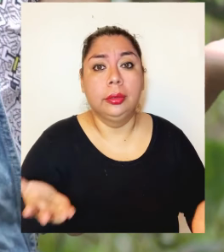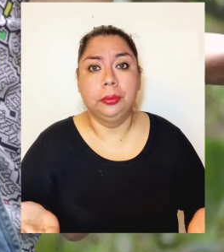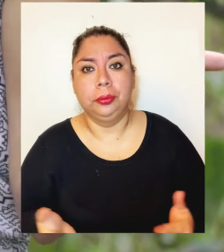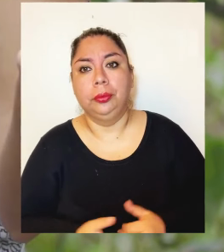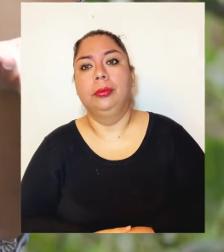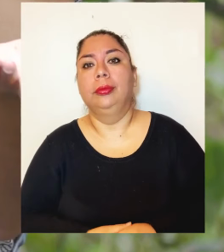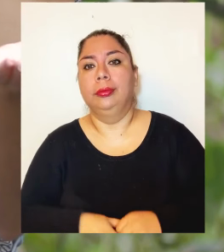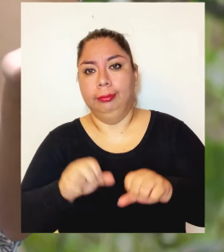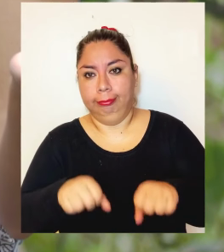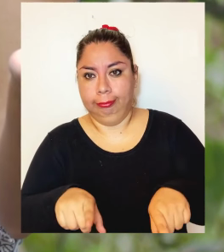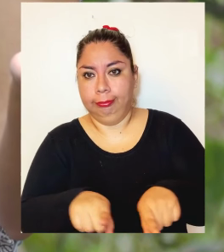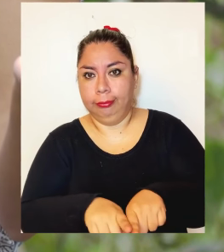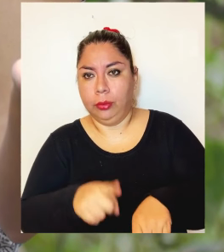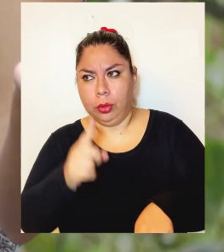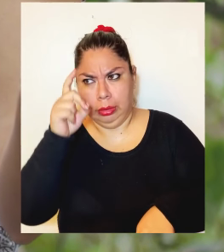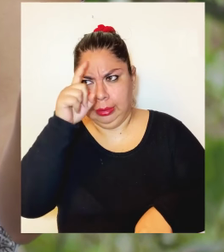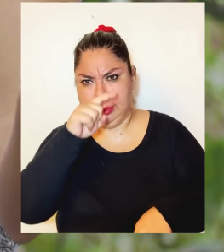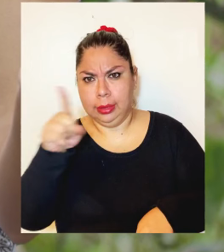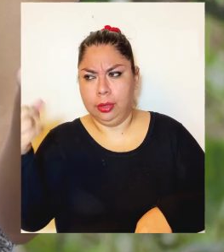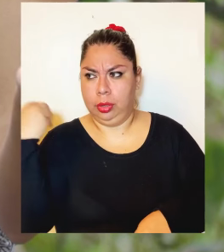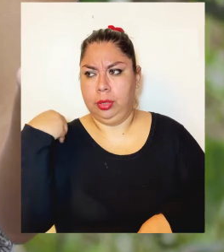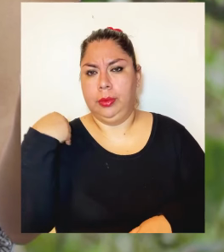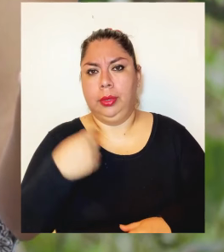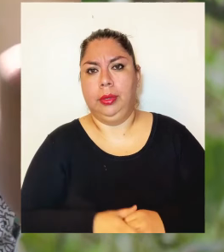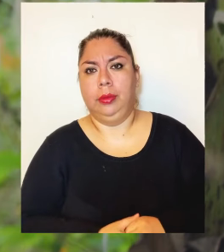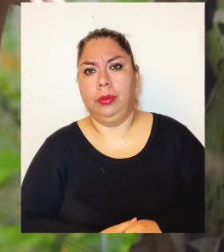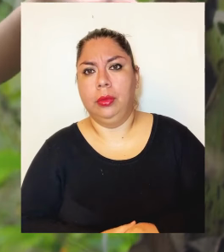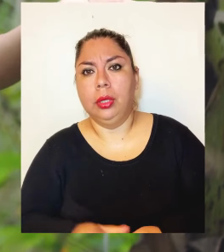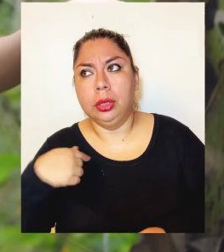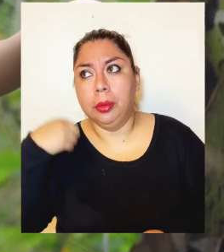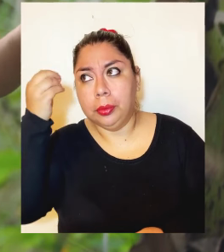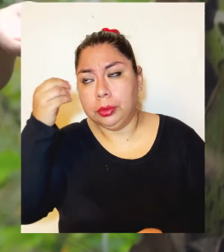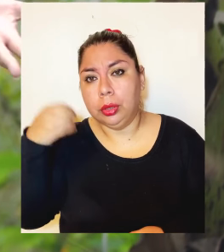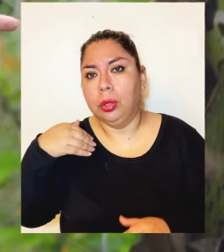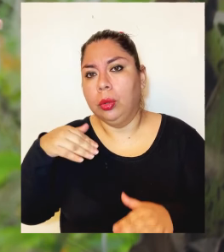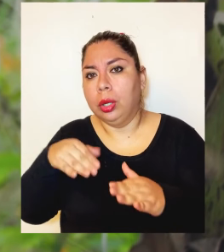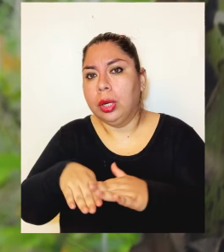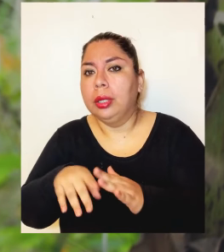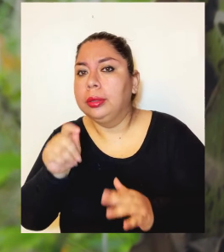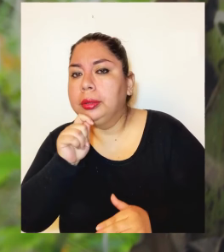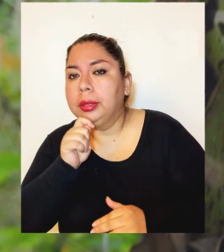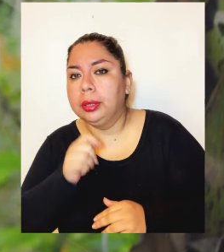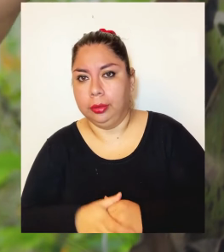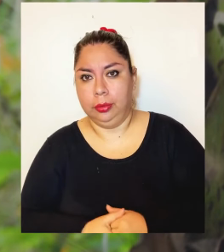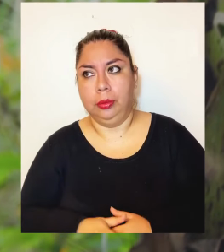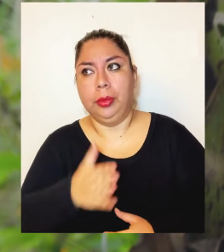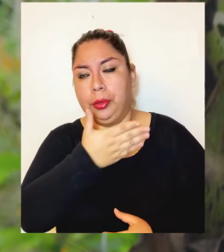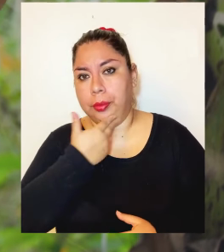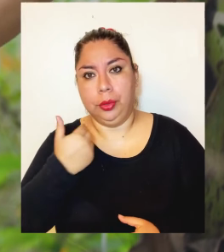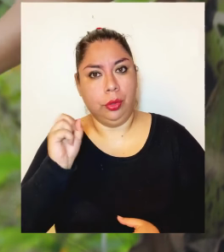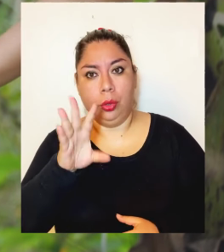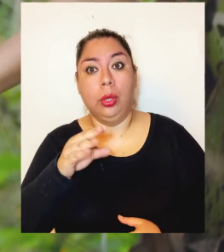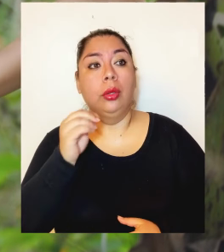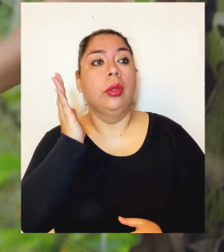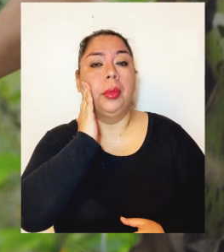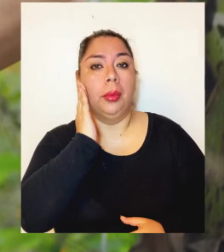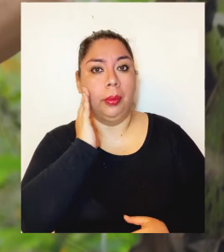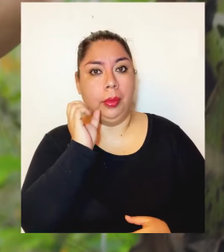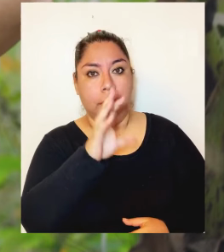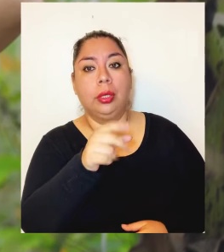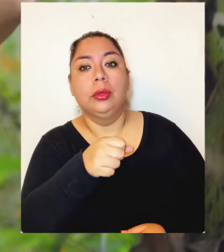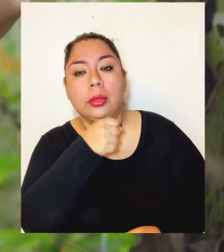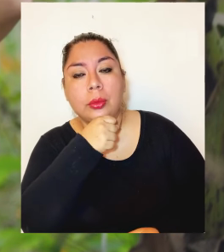regreso. Así como con los extraños que se me acercaron. Hasta pensé guardarles el secreto, pero mejor le cuento a mi